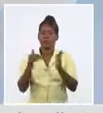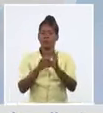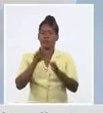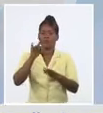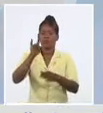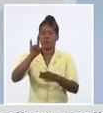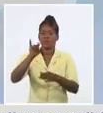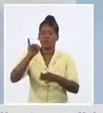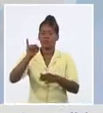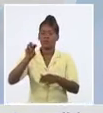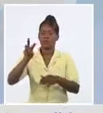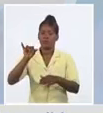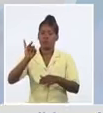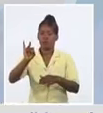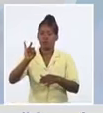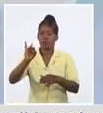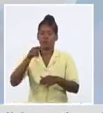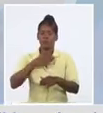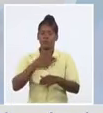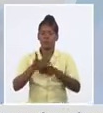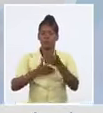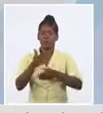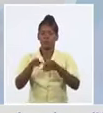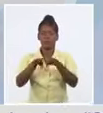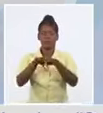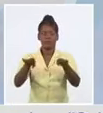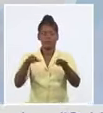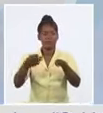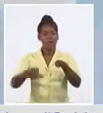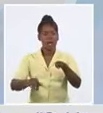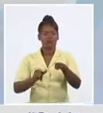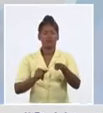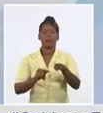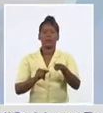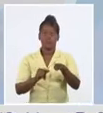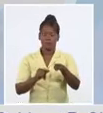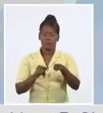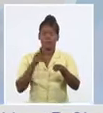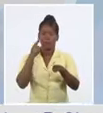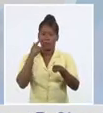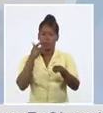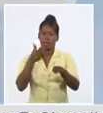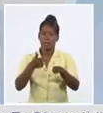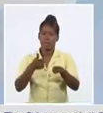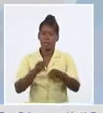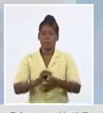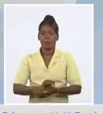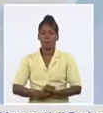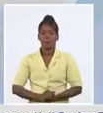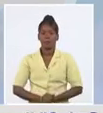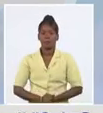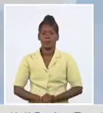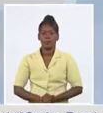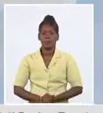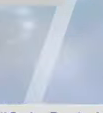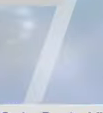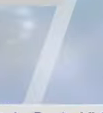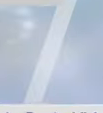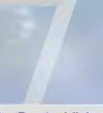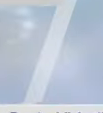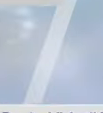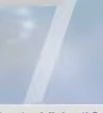21.967, con una evolución clínica estable de la enfermedad. Lamentamos al inicio de la